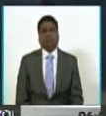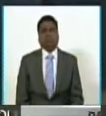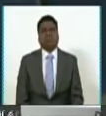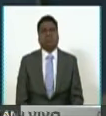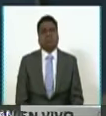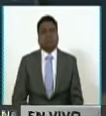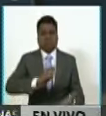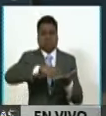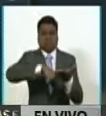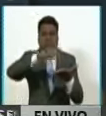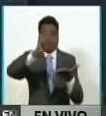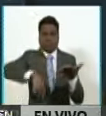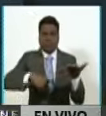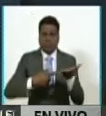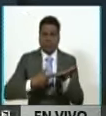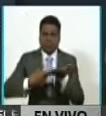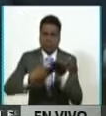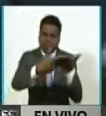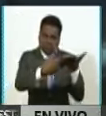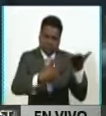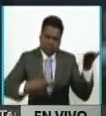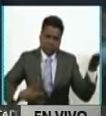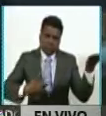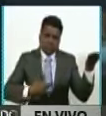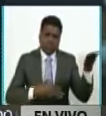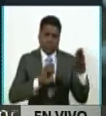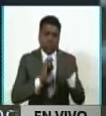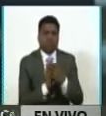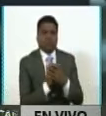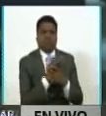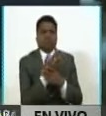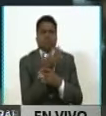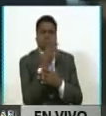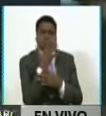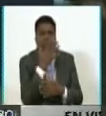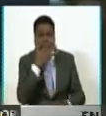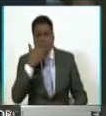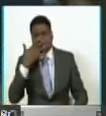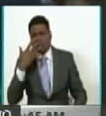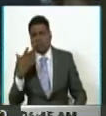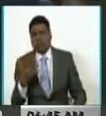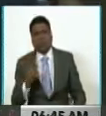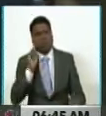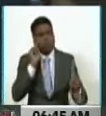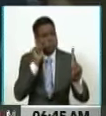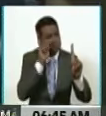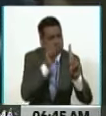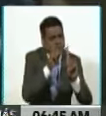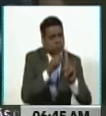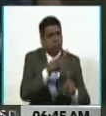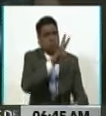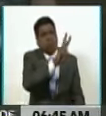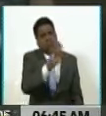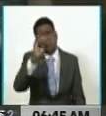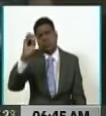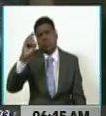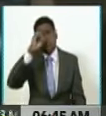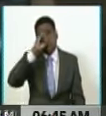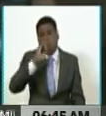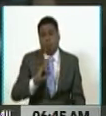Firma del acta de ofrenda floral con motivo al bicentenario de su natalicio del